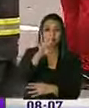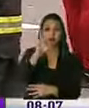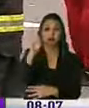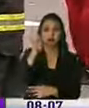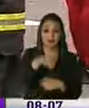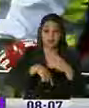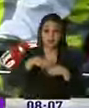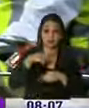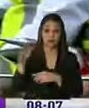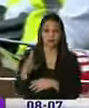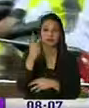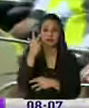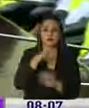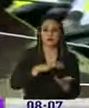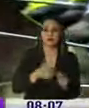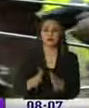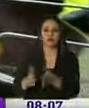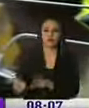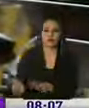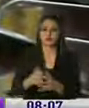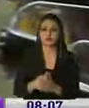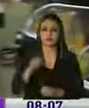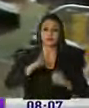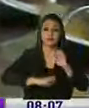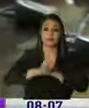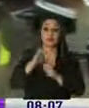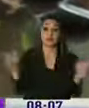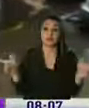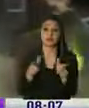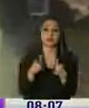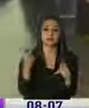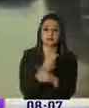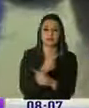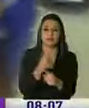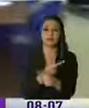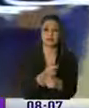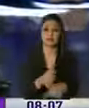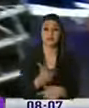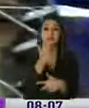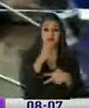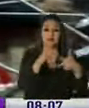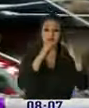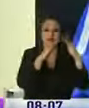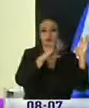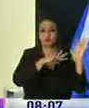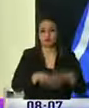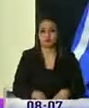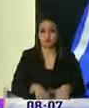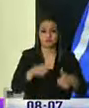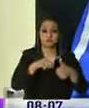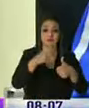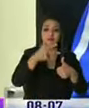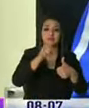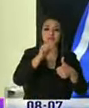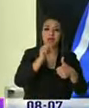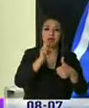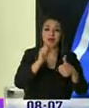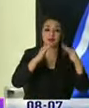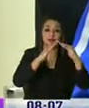3 fallecidos. Sobre el balance en gestión de riesgos, se reportaron 3 colapsos estructurales. Primero en Chimbacay, una